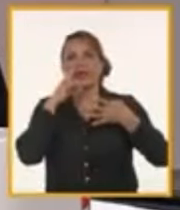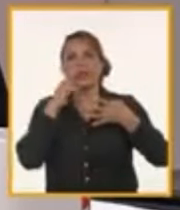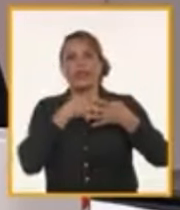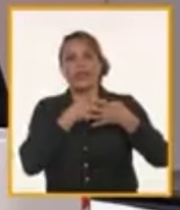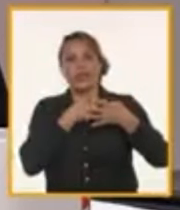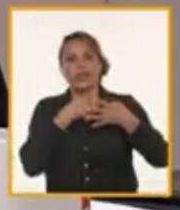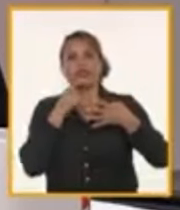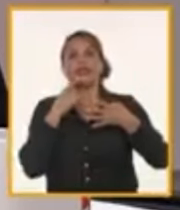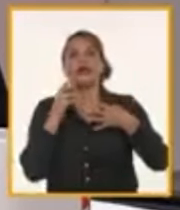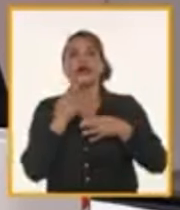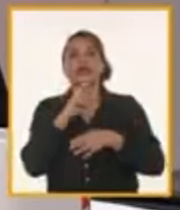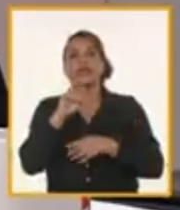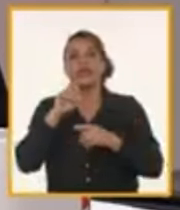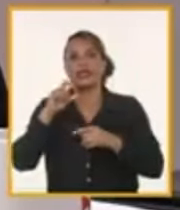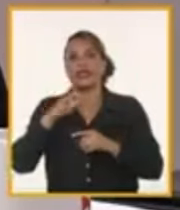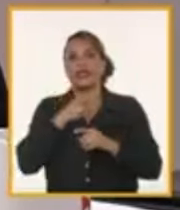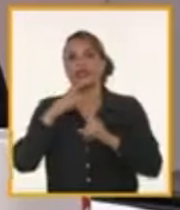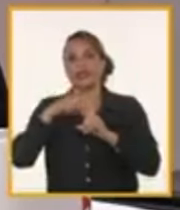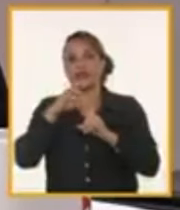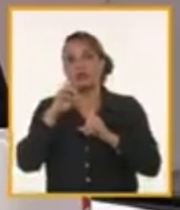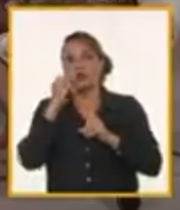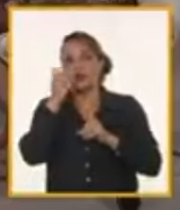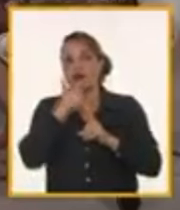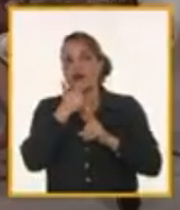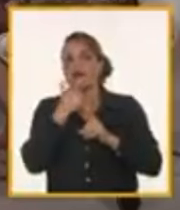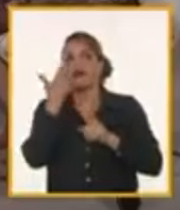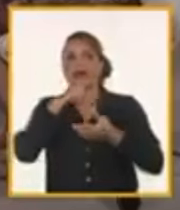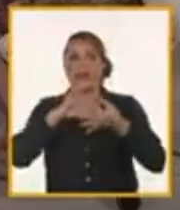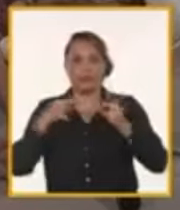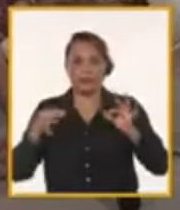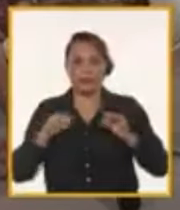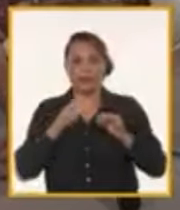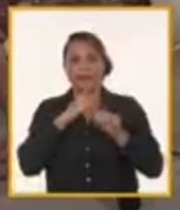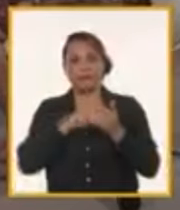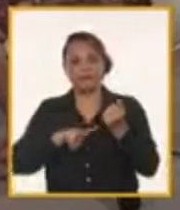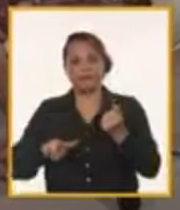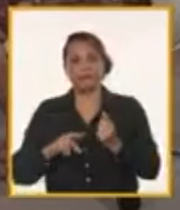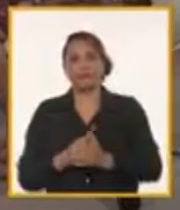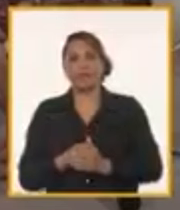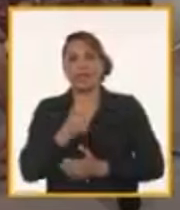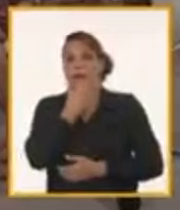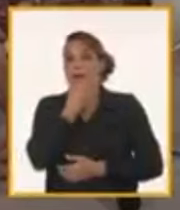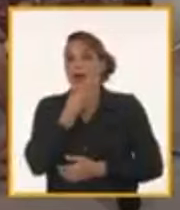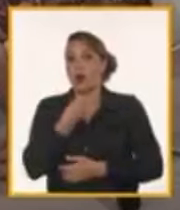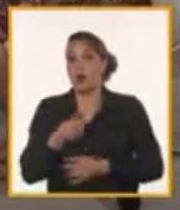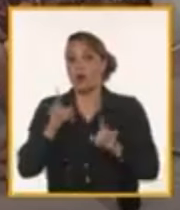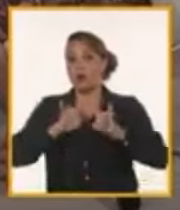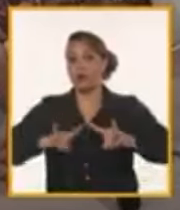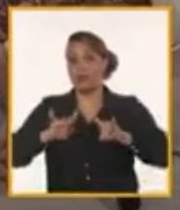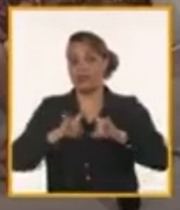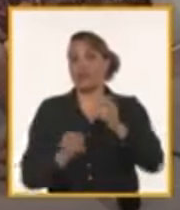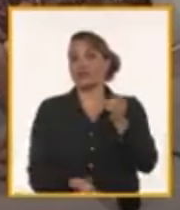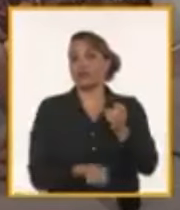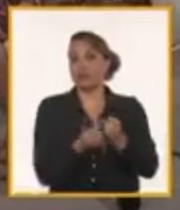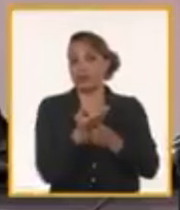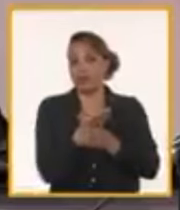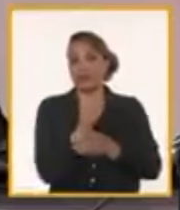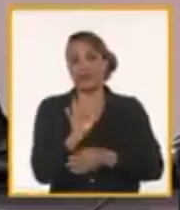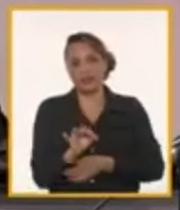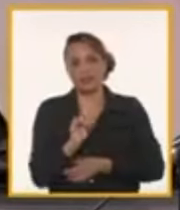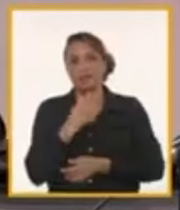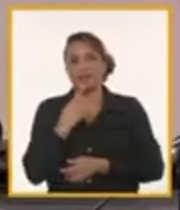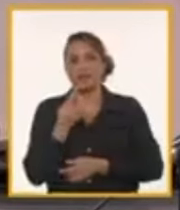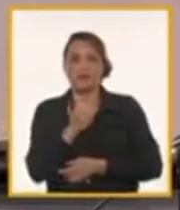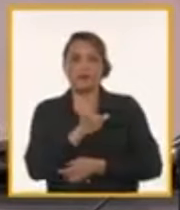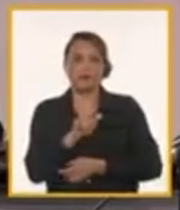rectora de la Universidad de Artemisa la más joven de nuestra nuestas universidades y una de las más jóvenes rectoras de nuestro